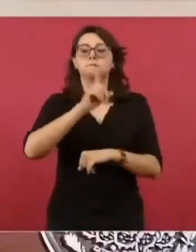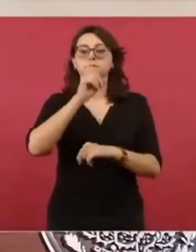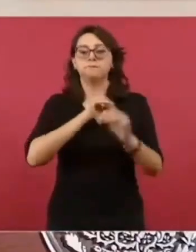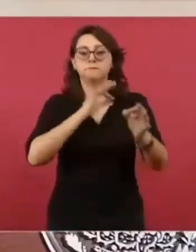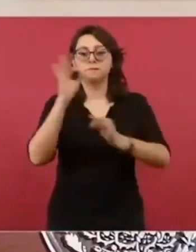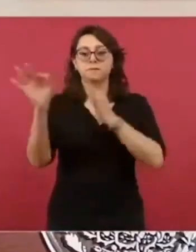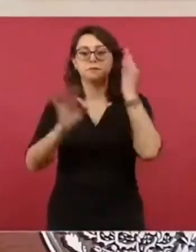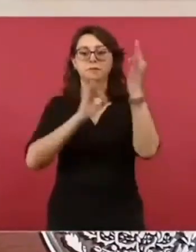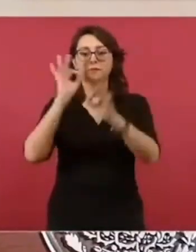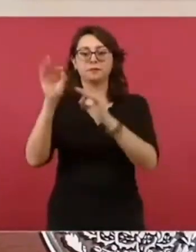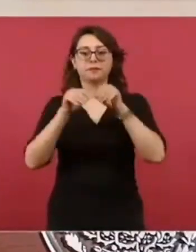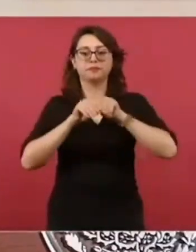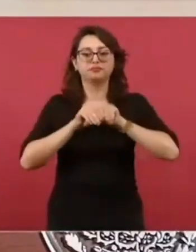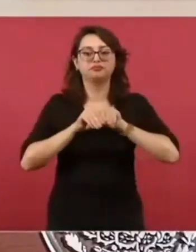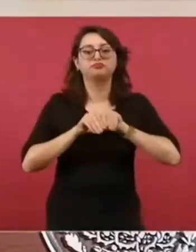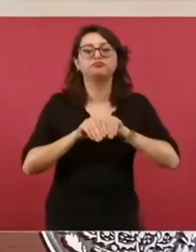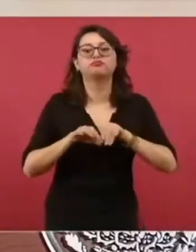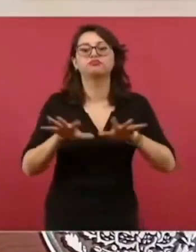los engañan.